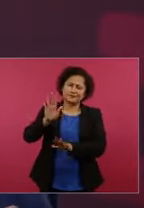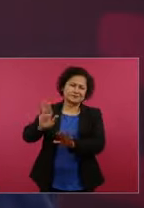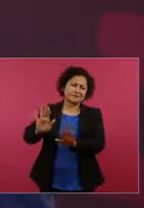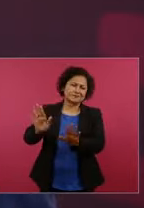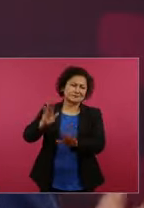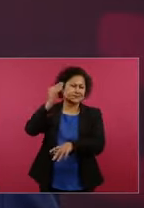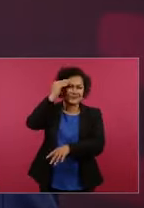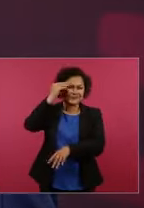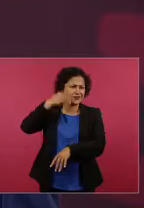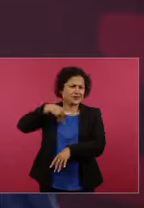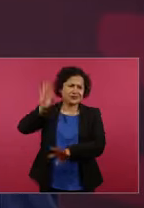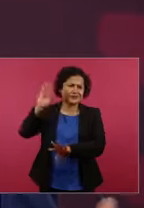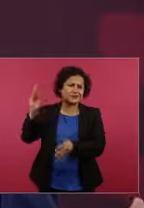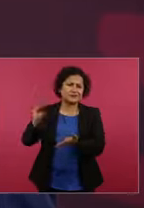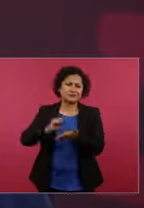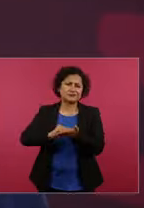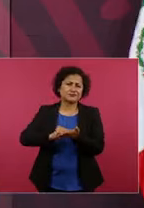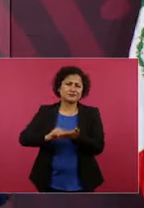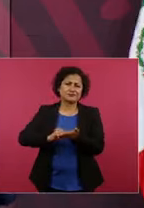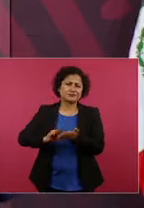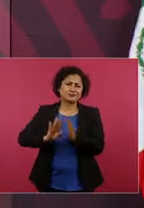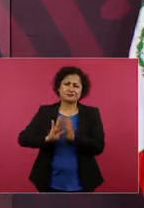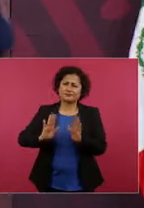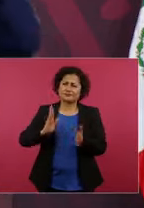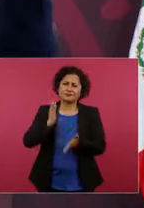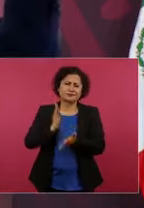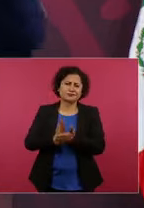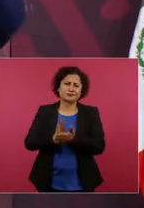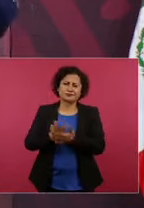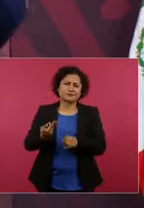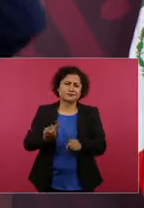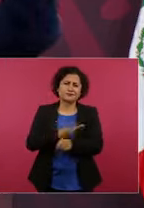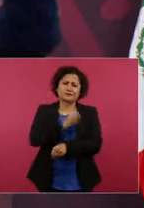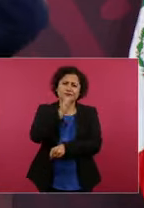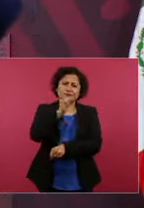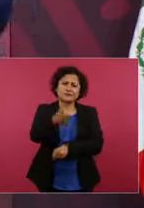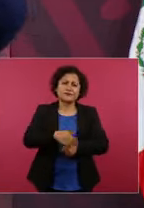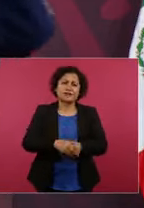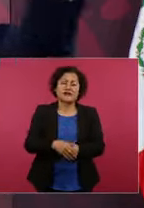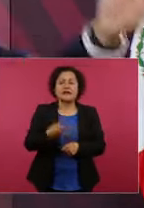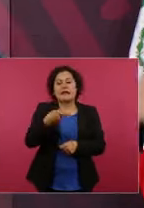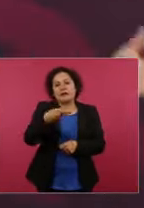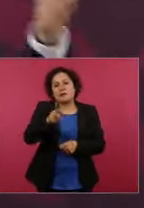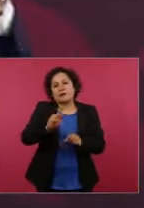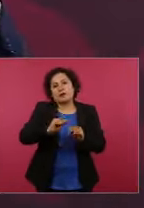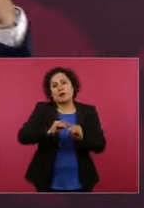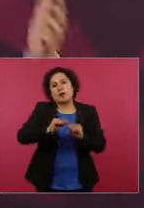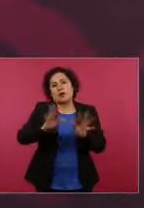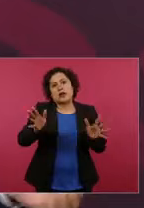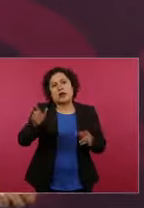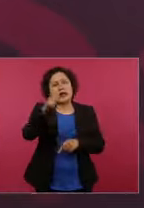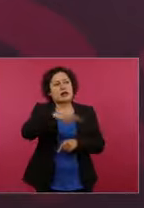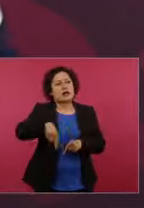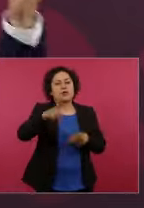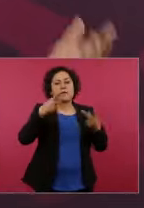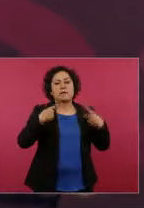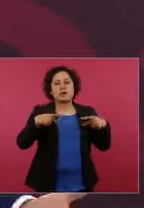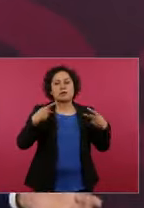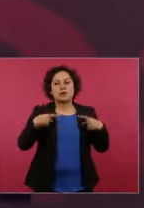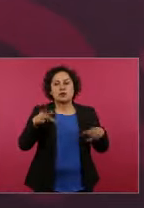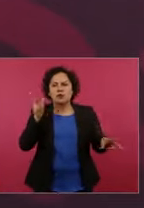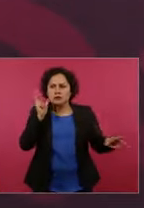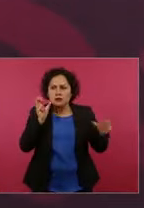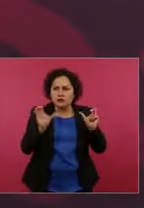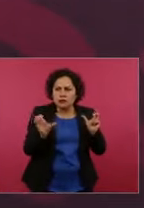olvídate, ya. Hasta aquí la dejamos. Claro que los que nos estaban escuchando dijeron, ¿qué pasó? Ya no regresó.